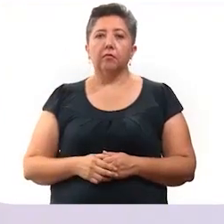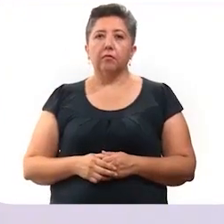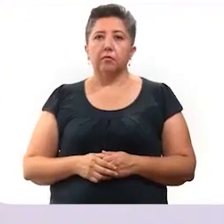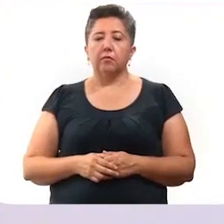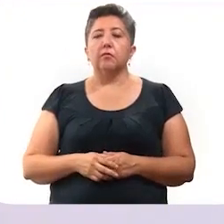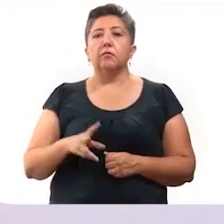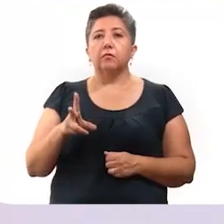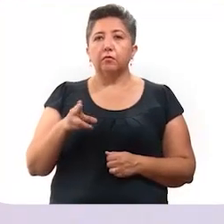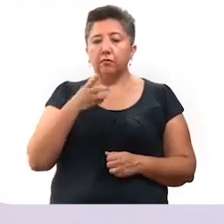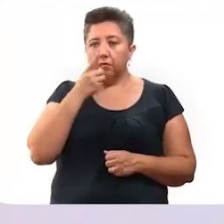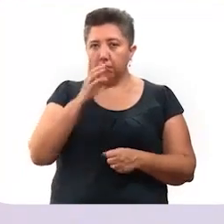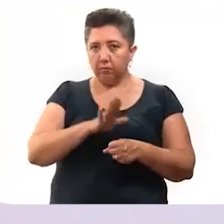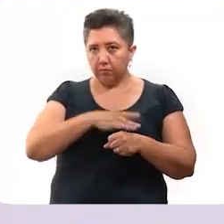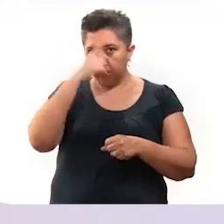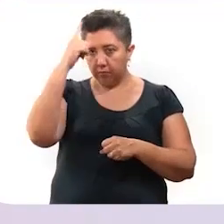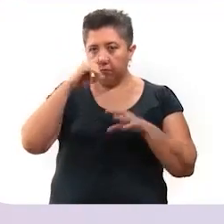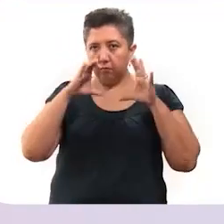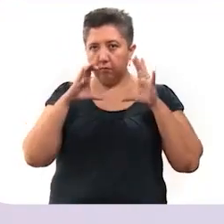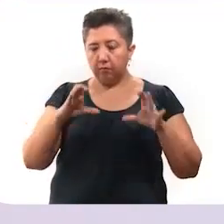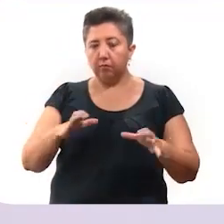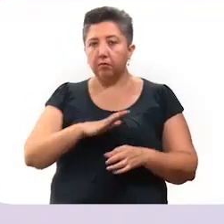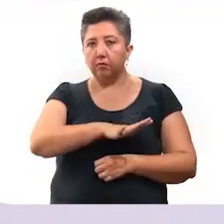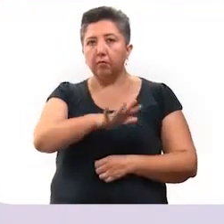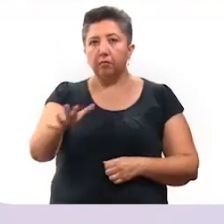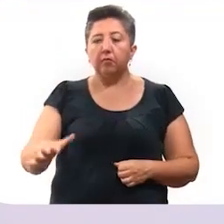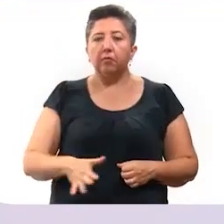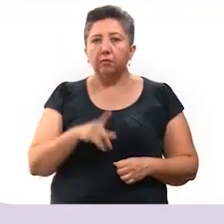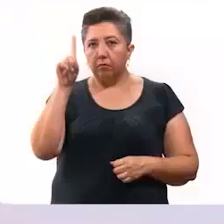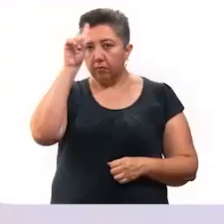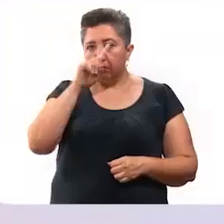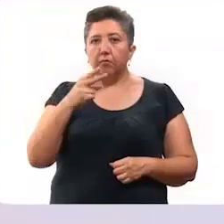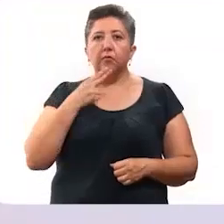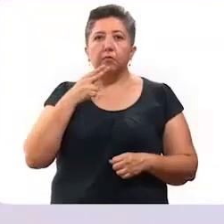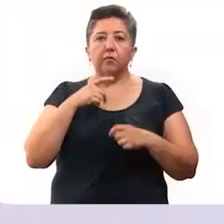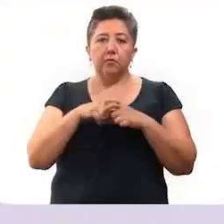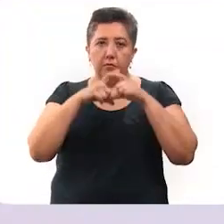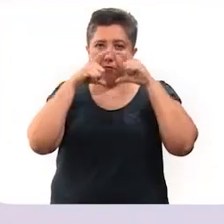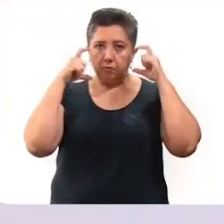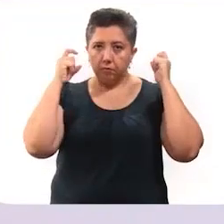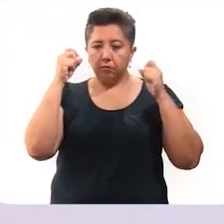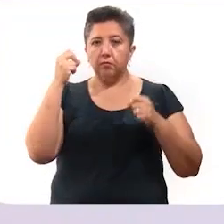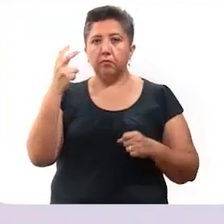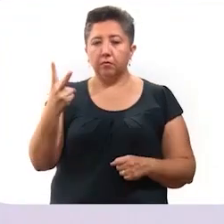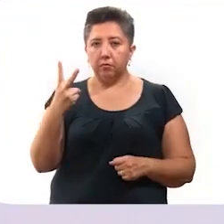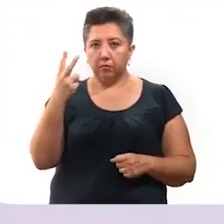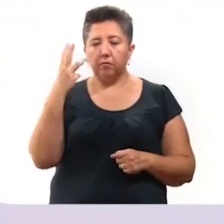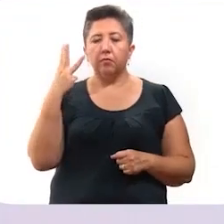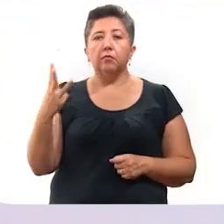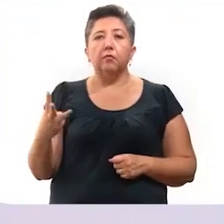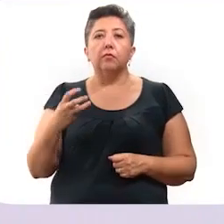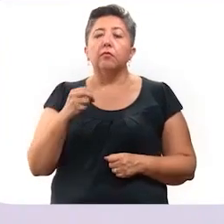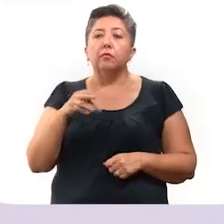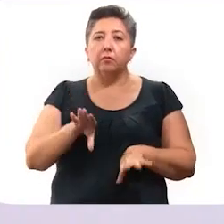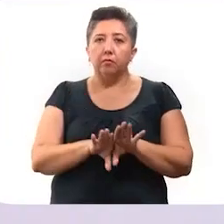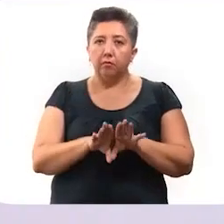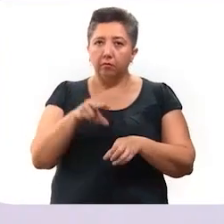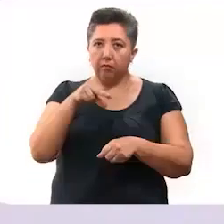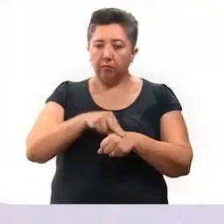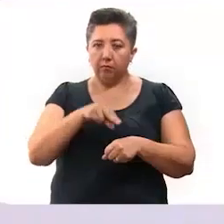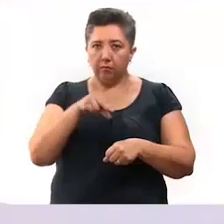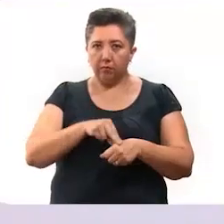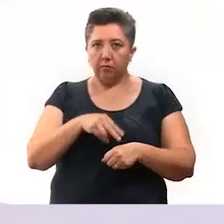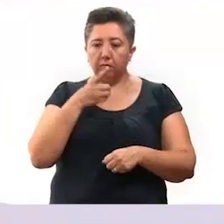variante Omicron. Por lo que para protegernos entre todos se sugiere el uso de cubrebocas de 2 capas, tricapa o de uso